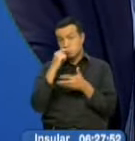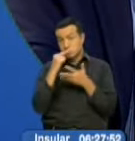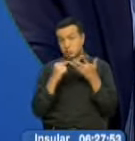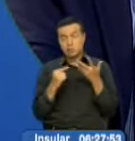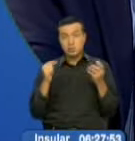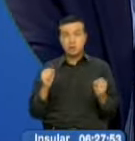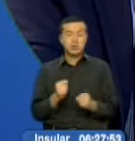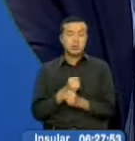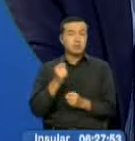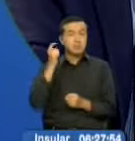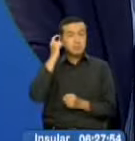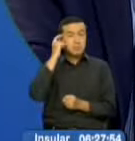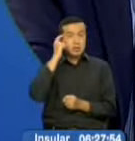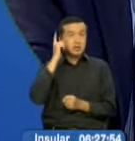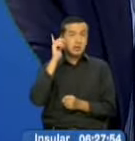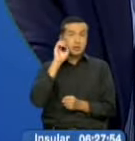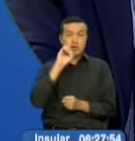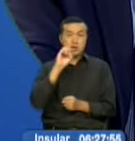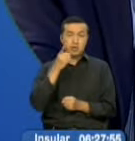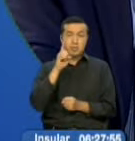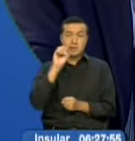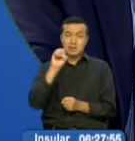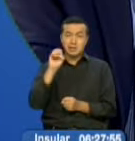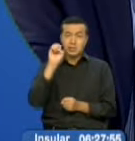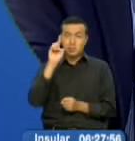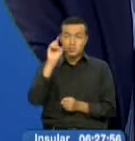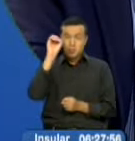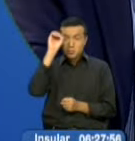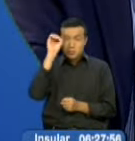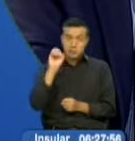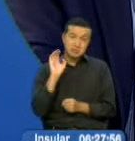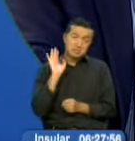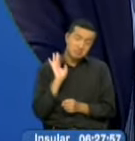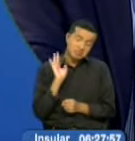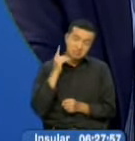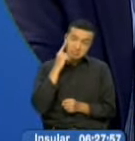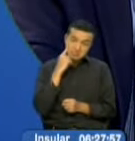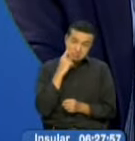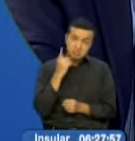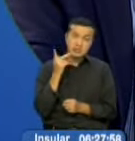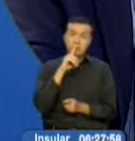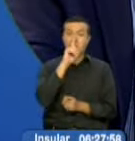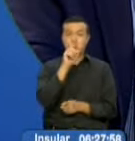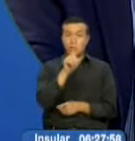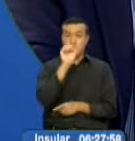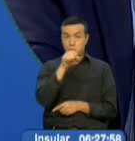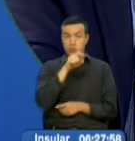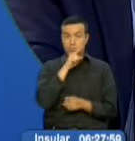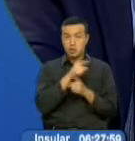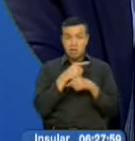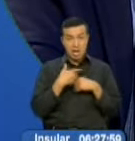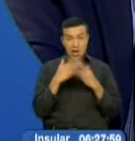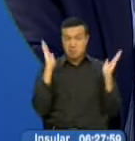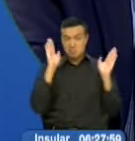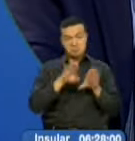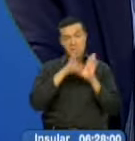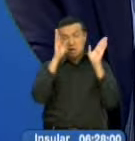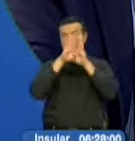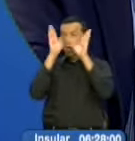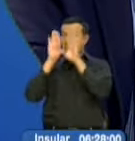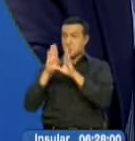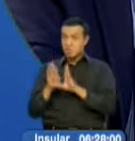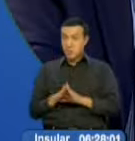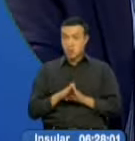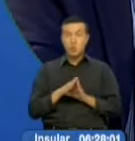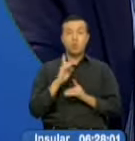posible, es el 0,001% de que exista, pero puede existir. Es decir, la pregunta es, ¿se pueden abrir 41.042 actos? La respuesta